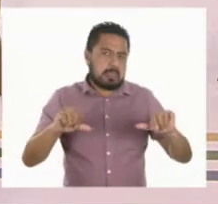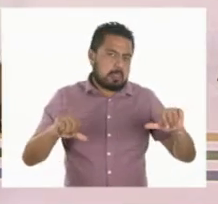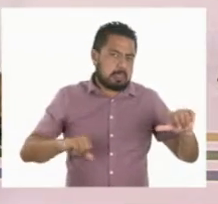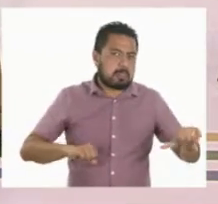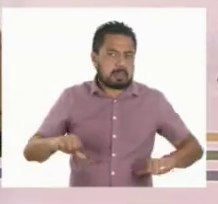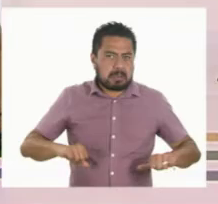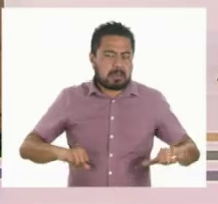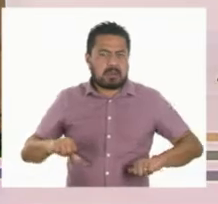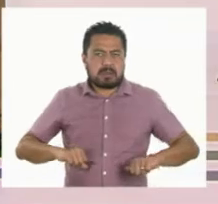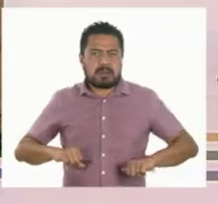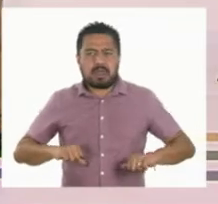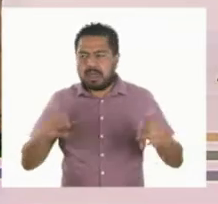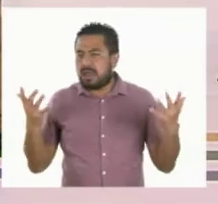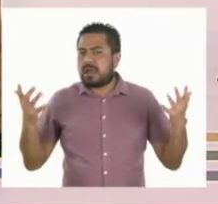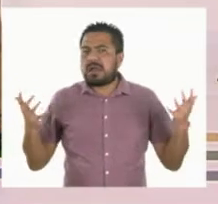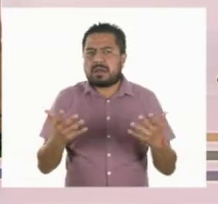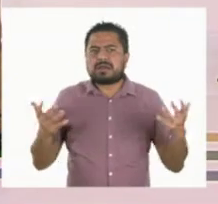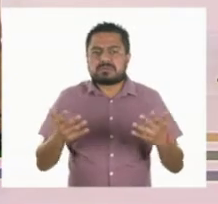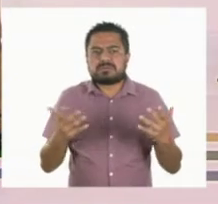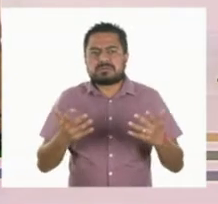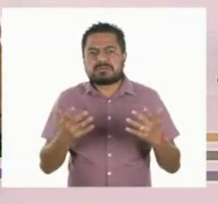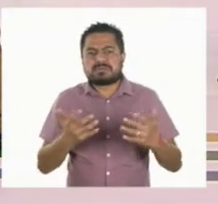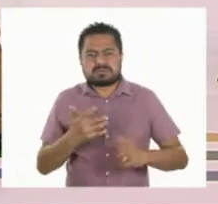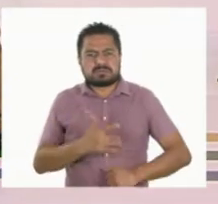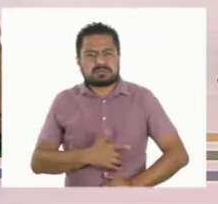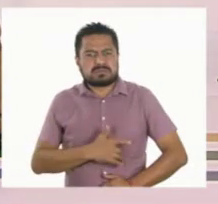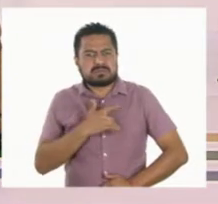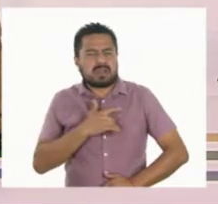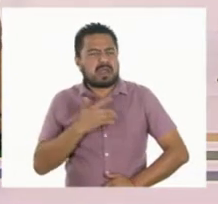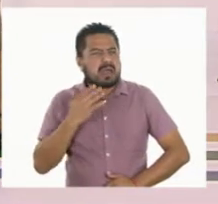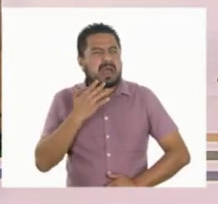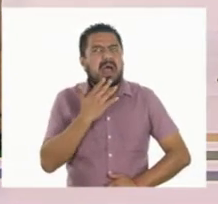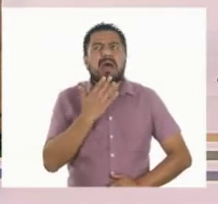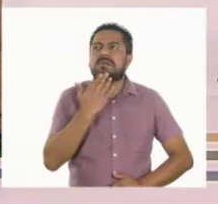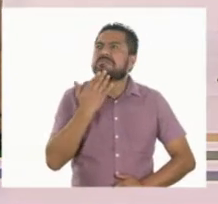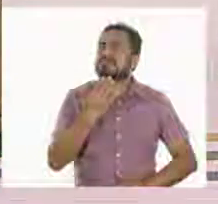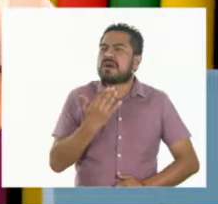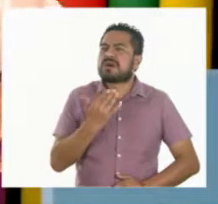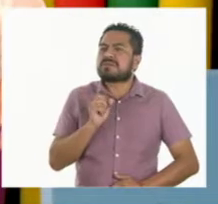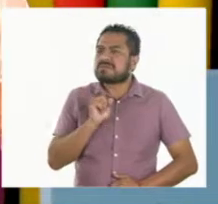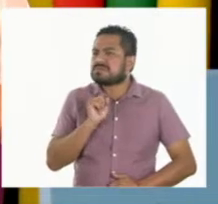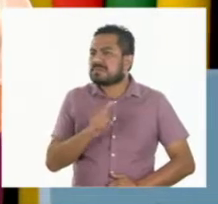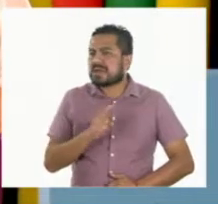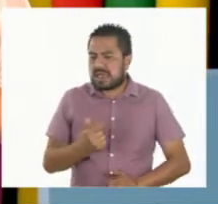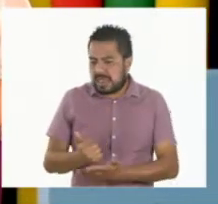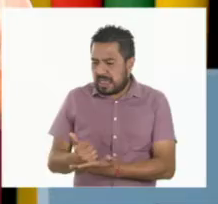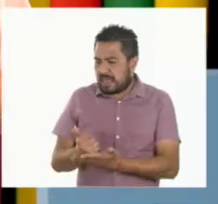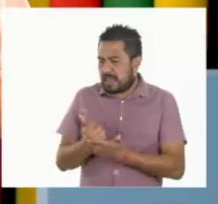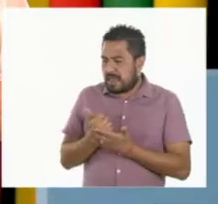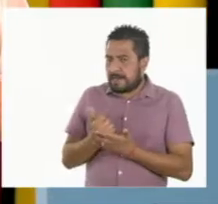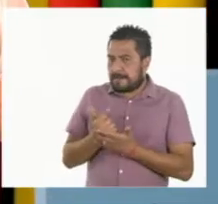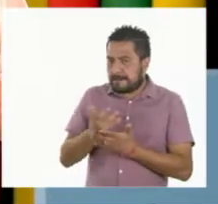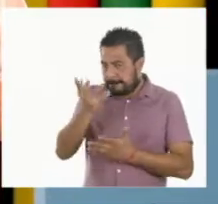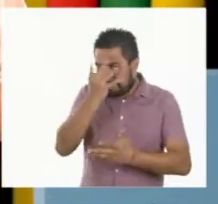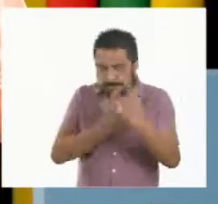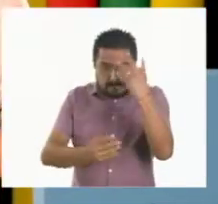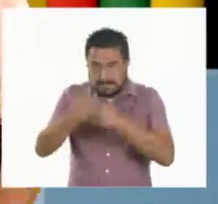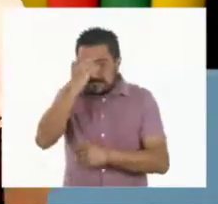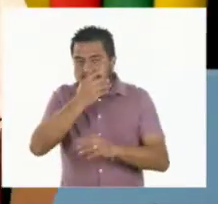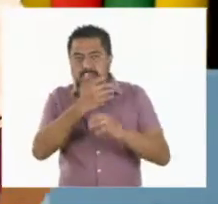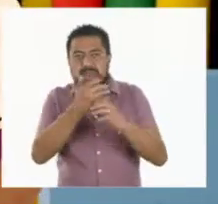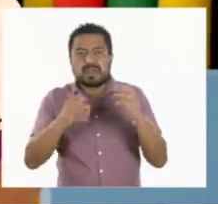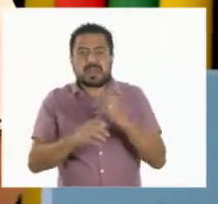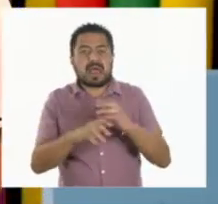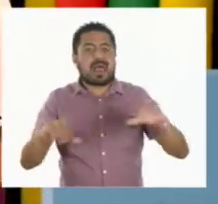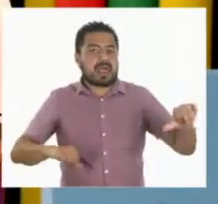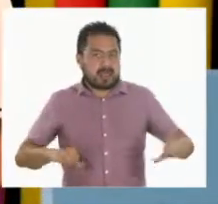actividad que se realiza, que produce mucho placer, pero que al mismo tiempo nos ayuda a aprender cosas. Es